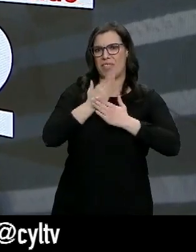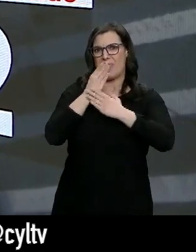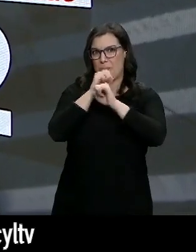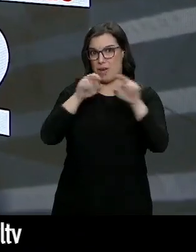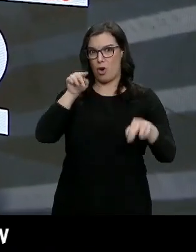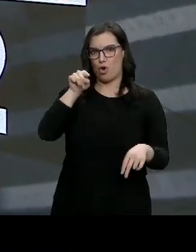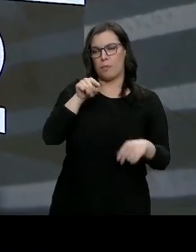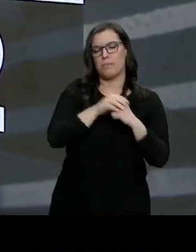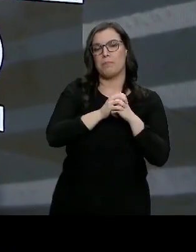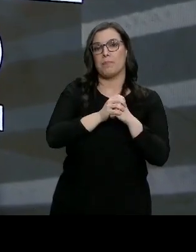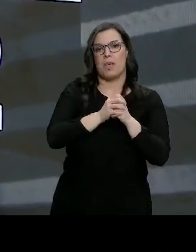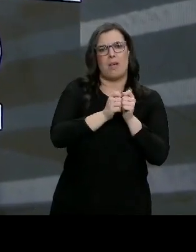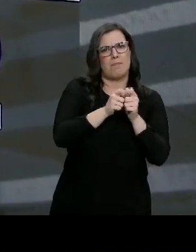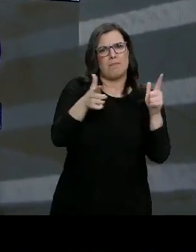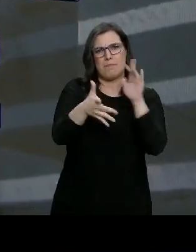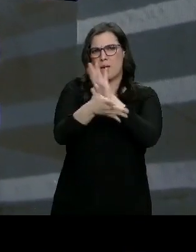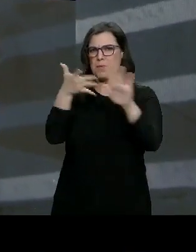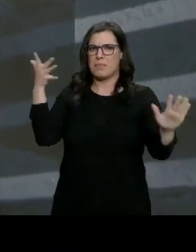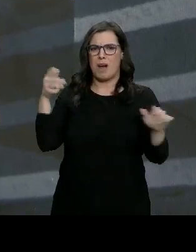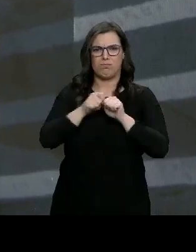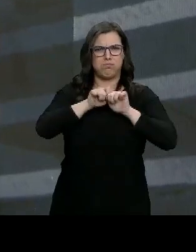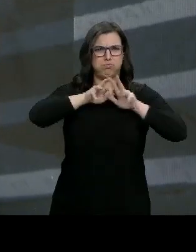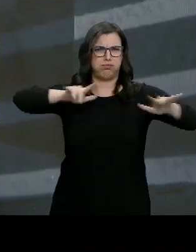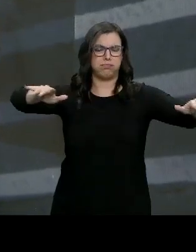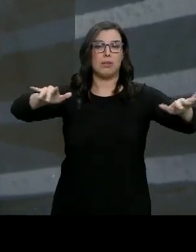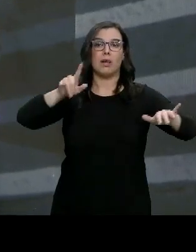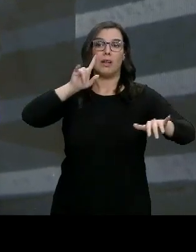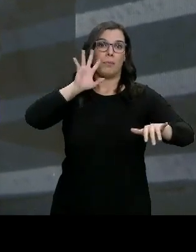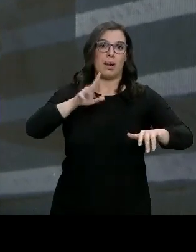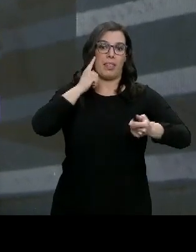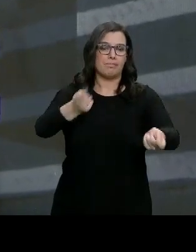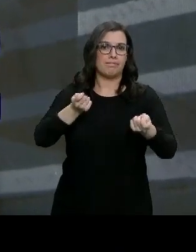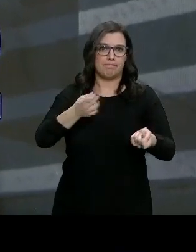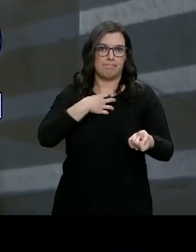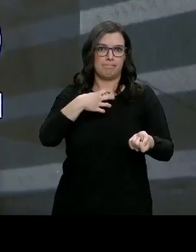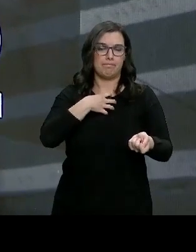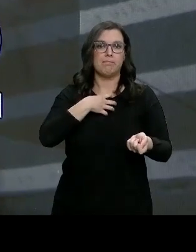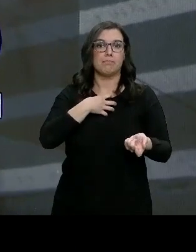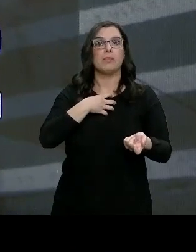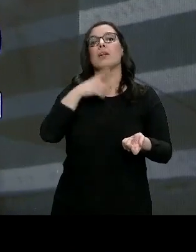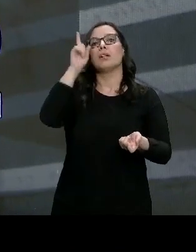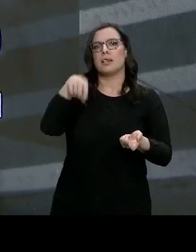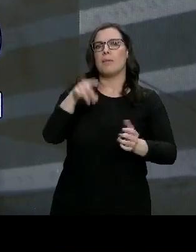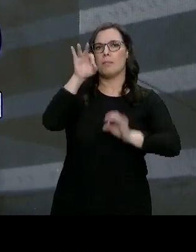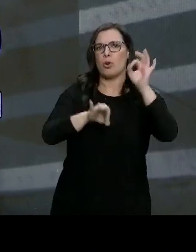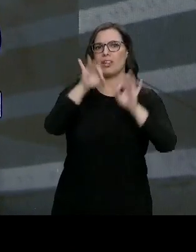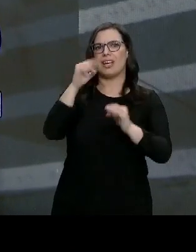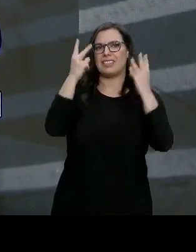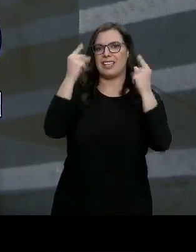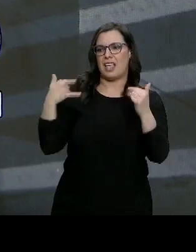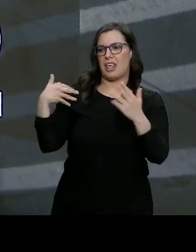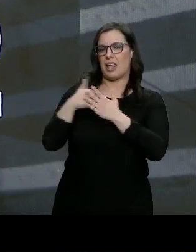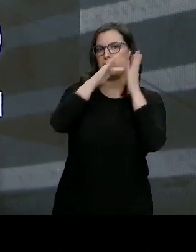La velocidad de contagio crece de forma exponencial y parece no tener freno. La incidencia a 7 días también crece, se sitúa en